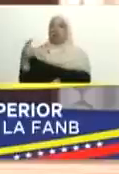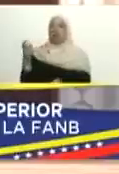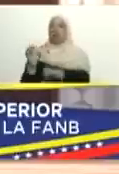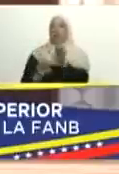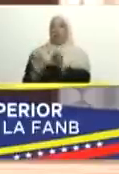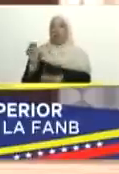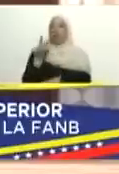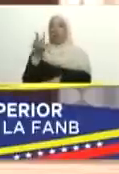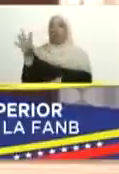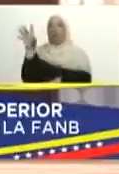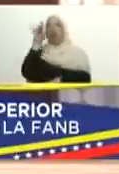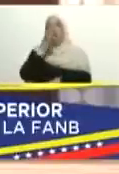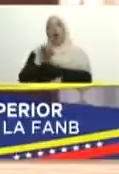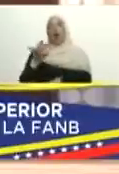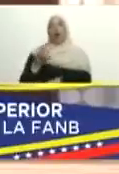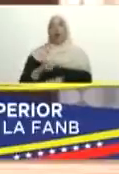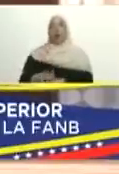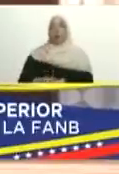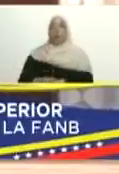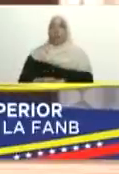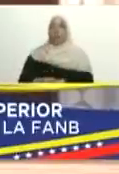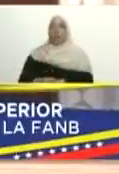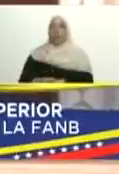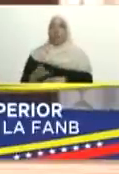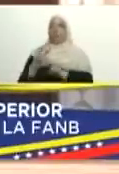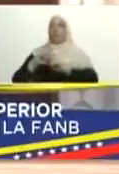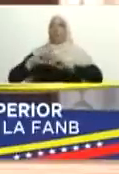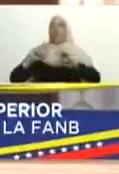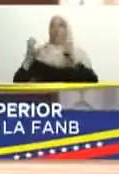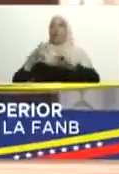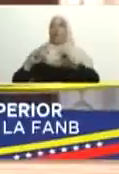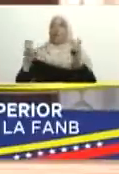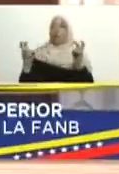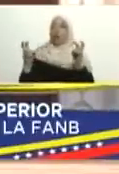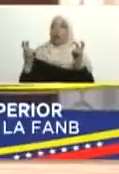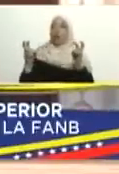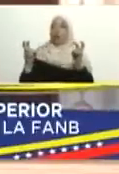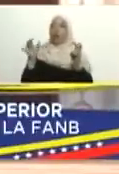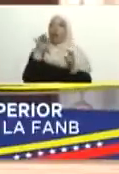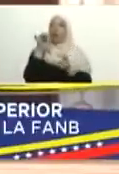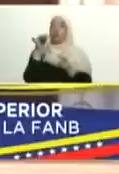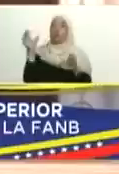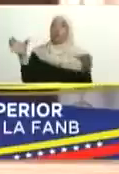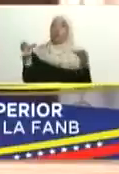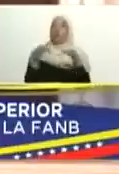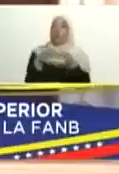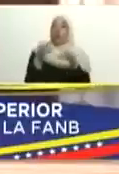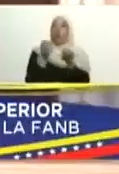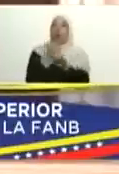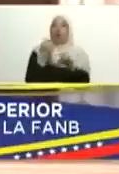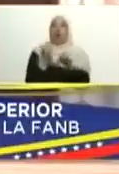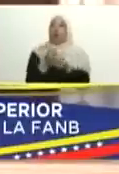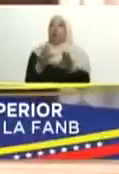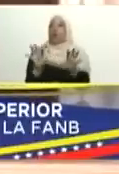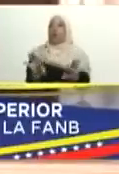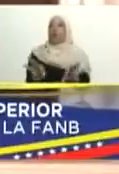estos 24 años, entre otros temas que hemos revisado en esta reunión especial.